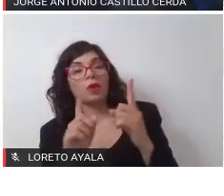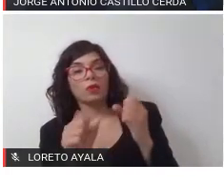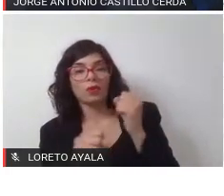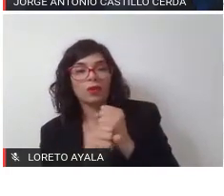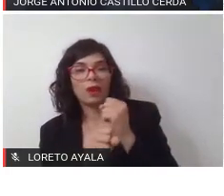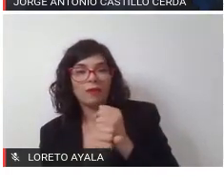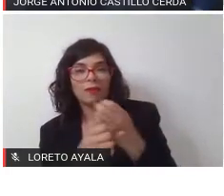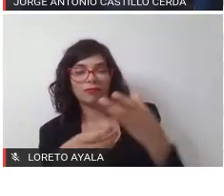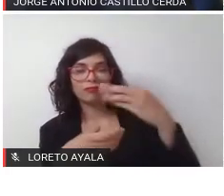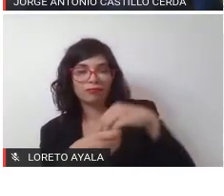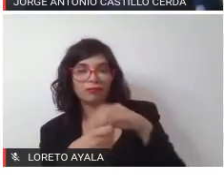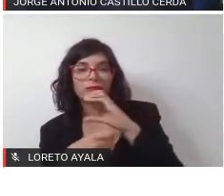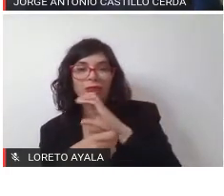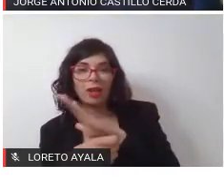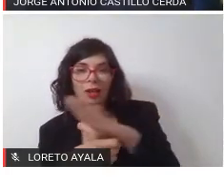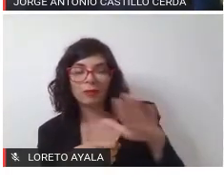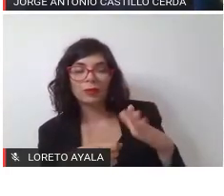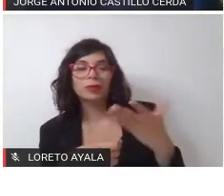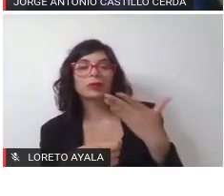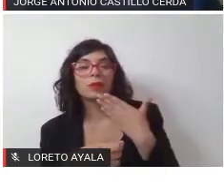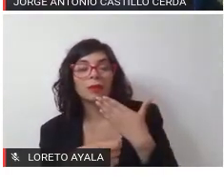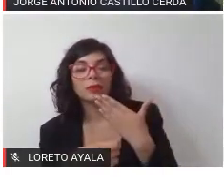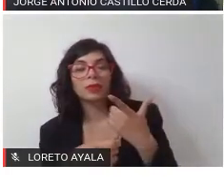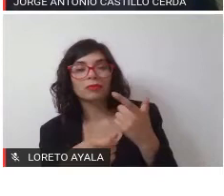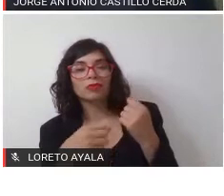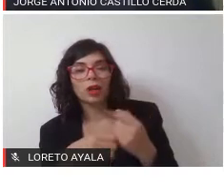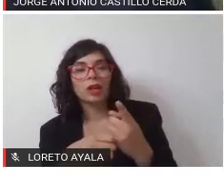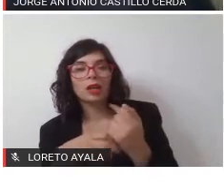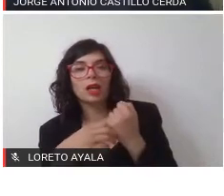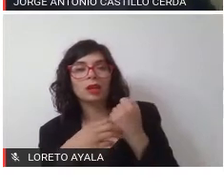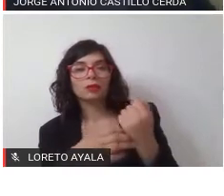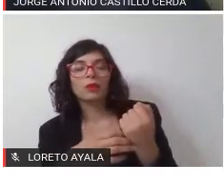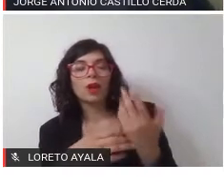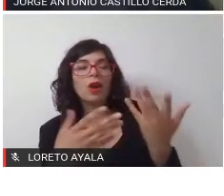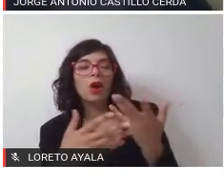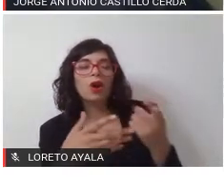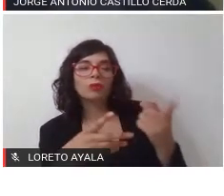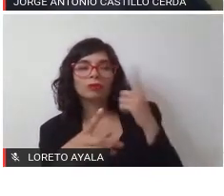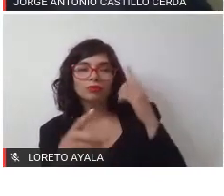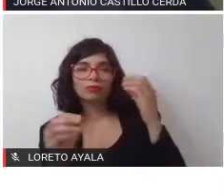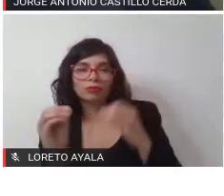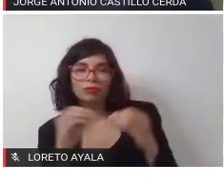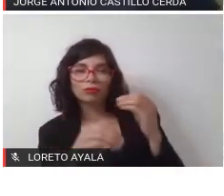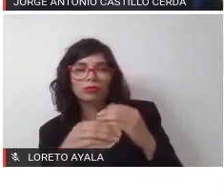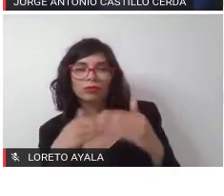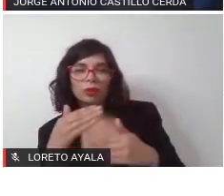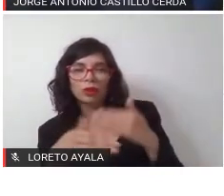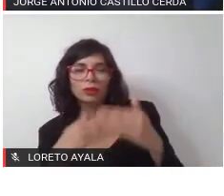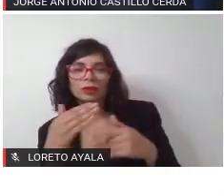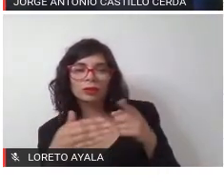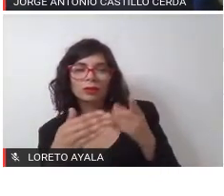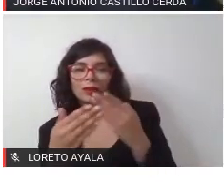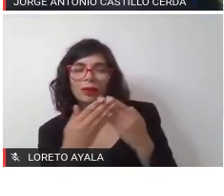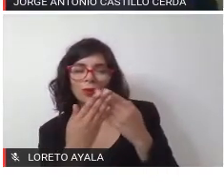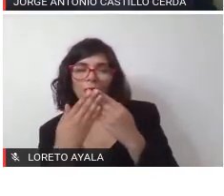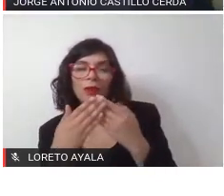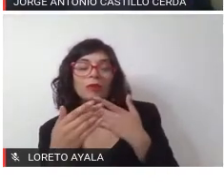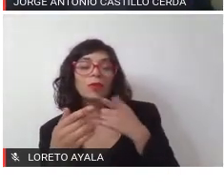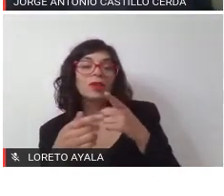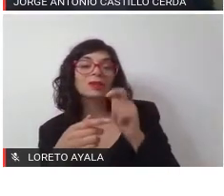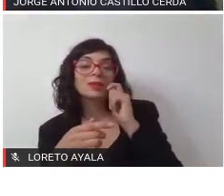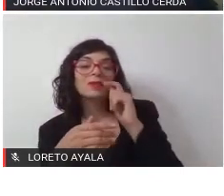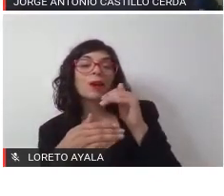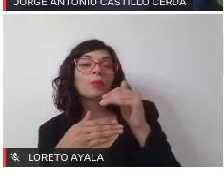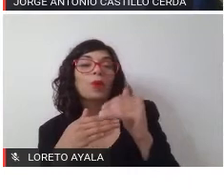mundo rural, en la poli, sirve también para ir viendo cómo va progresando el alumno, porque esto es una